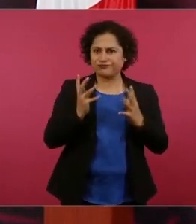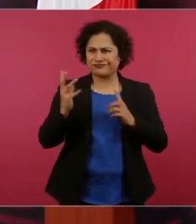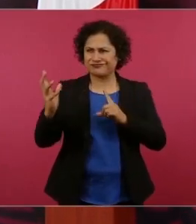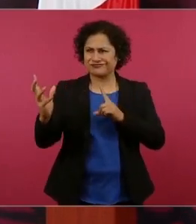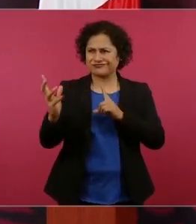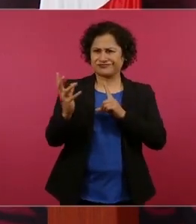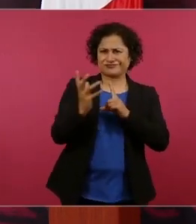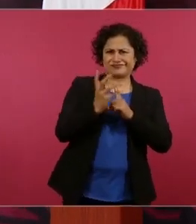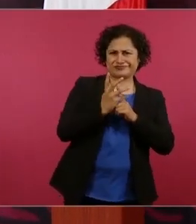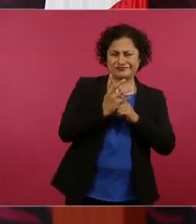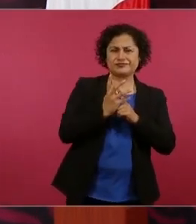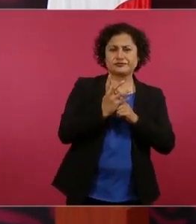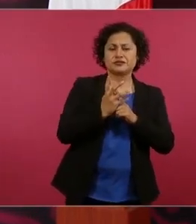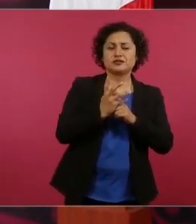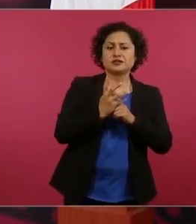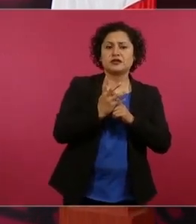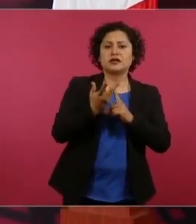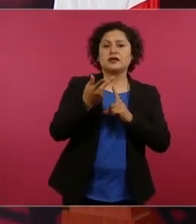todas,